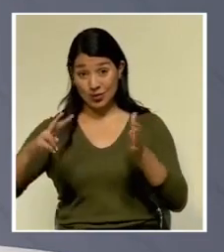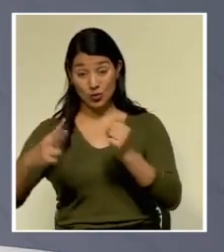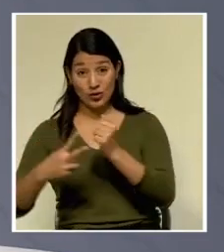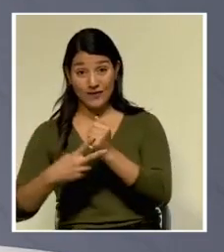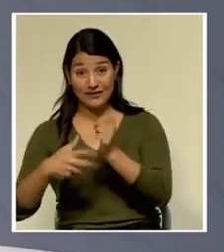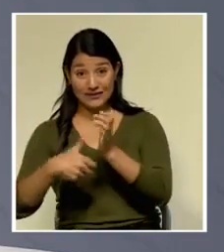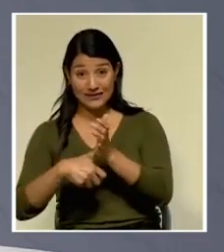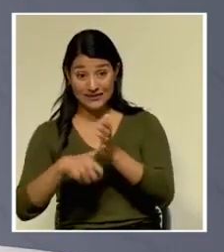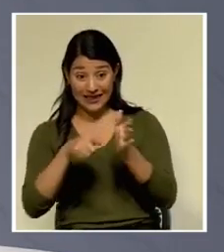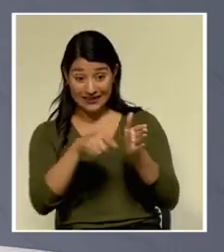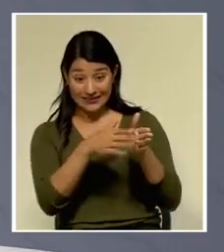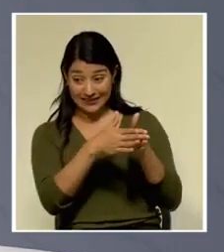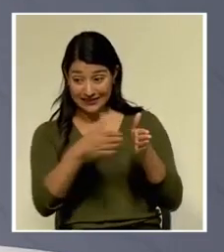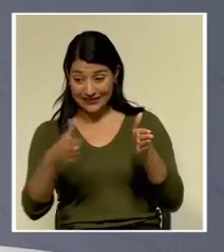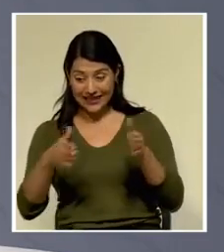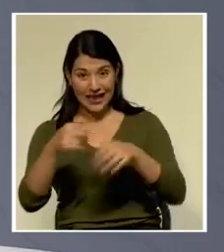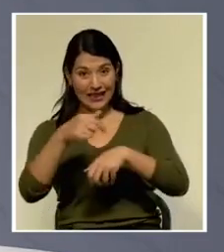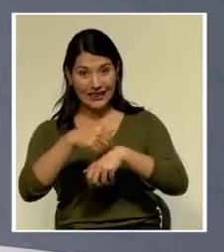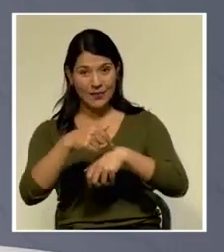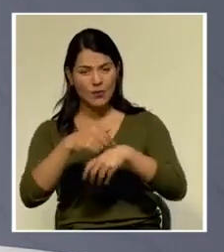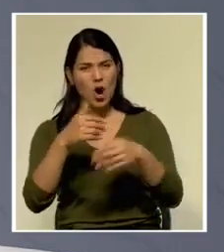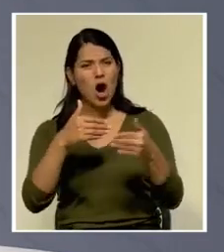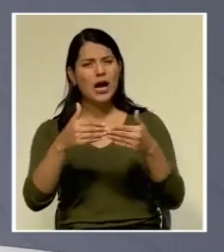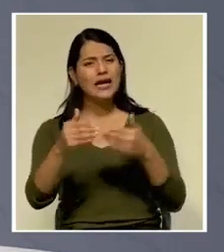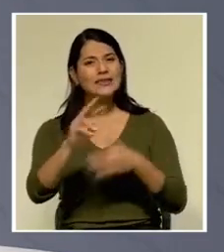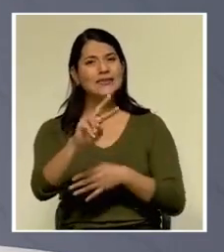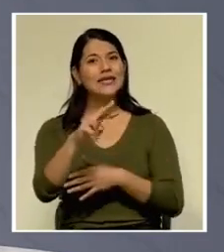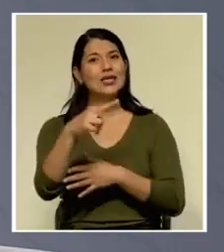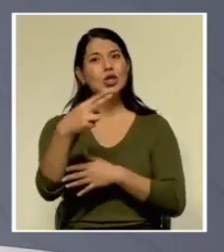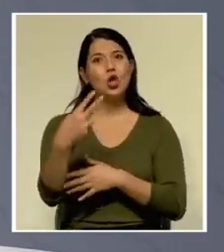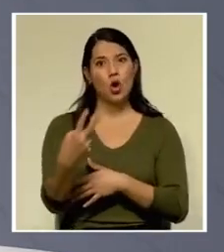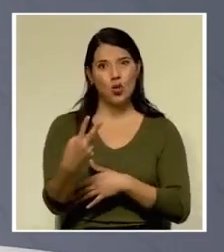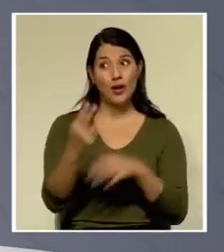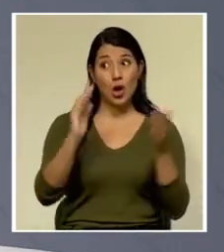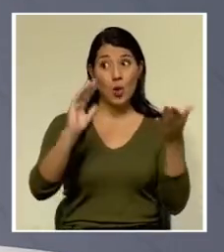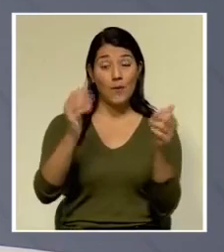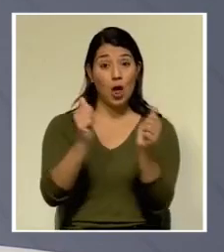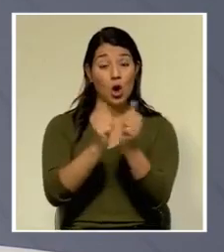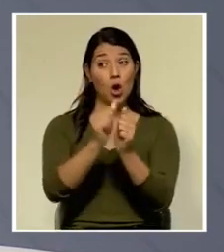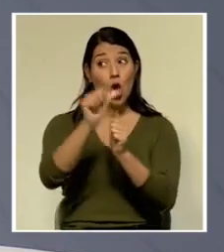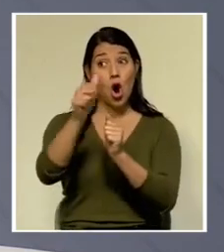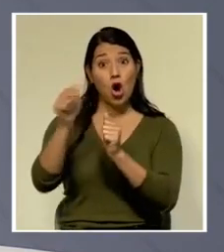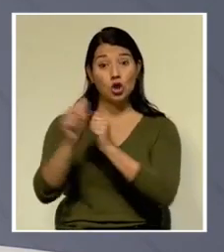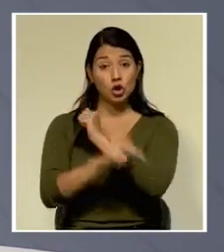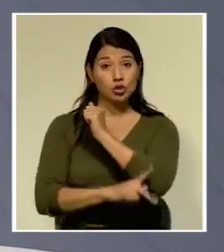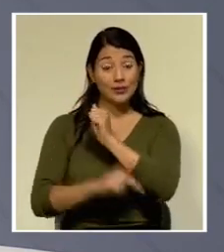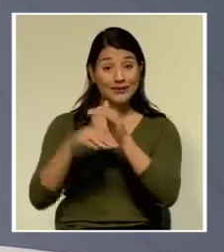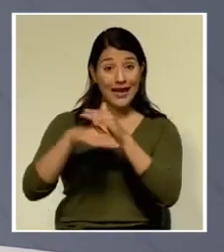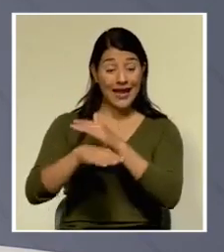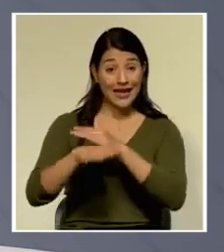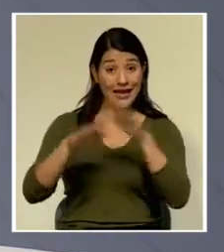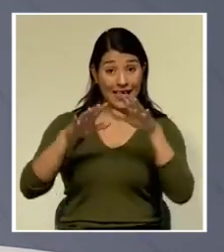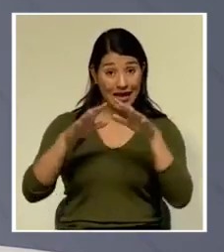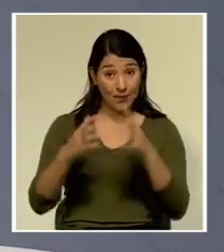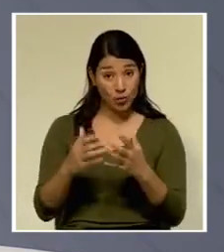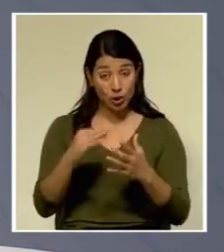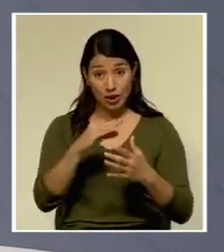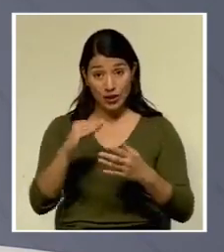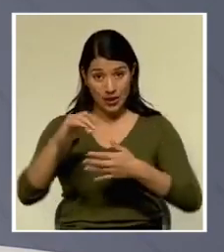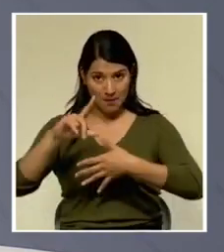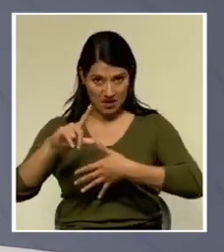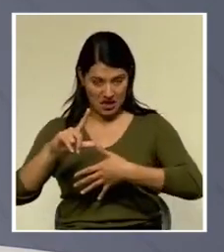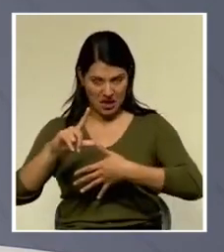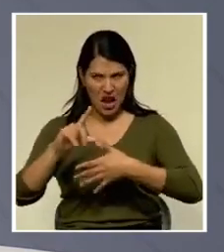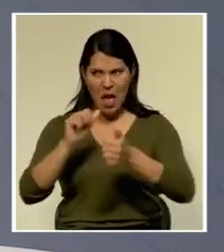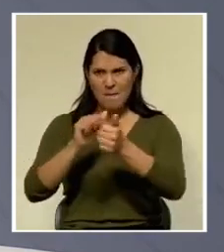ronda es casi el doble de la mayoría de los países del mundo y de América Latina. En América Latina, la